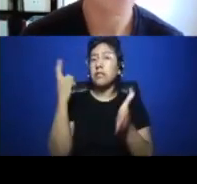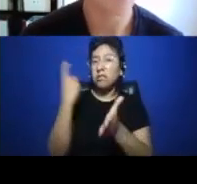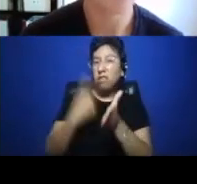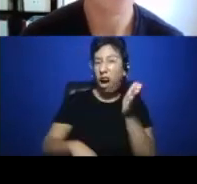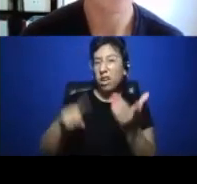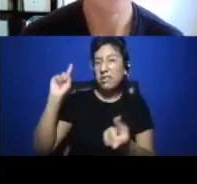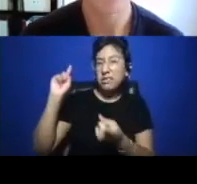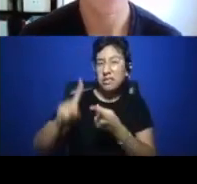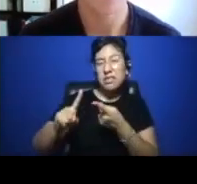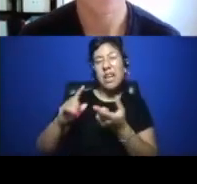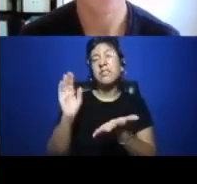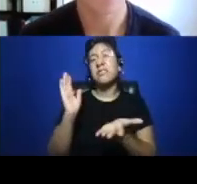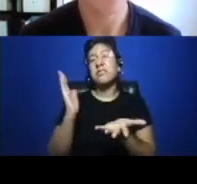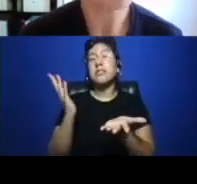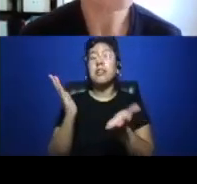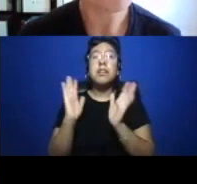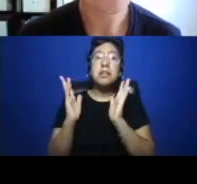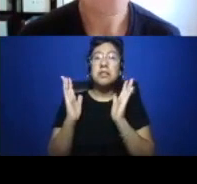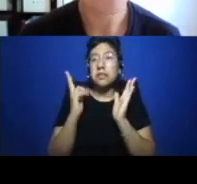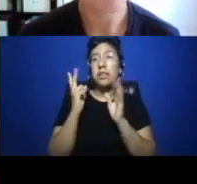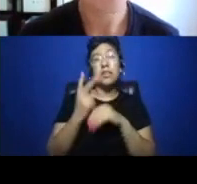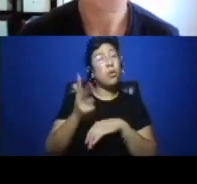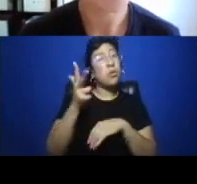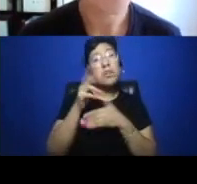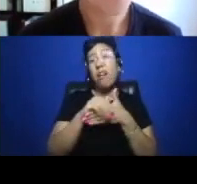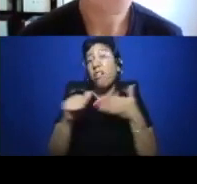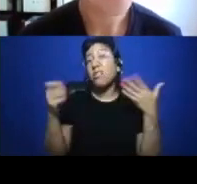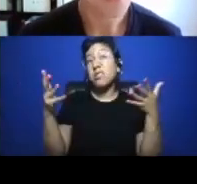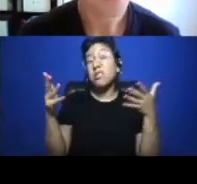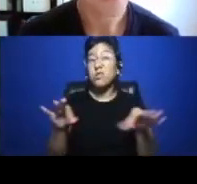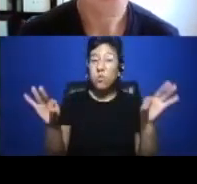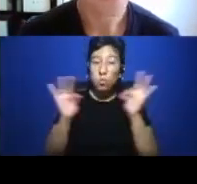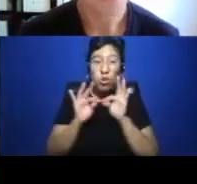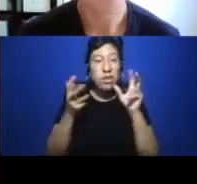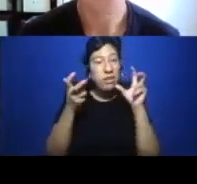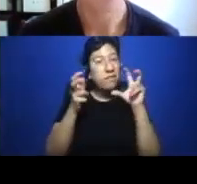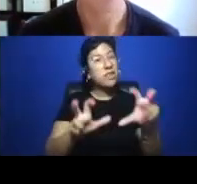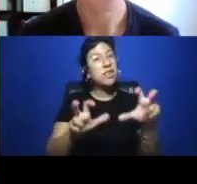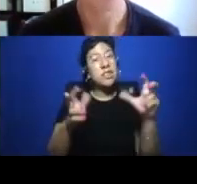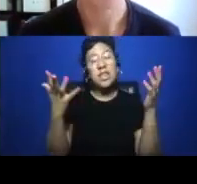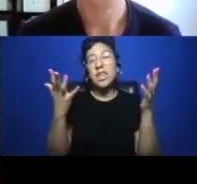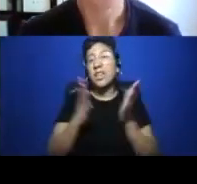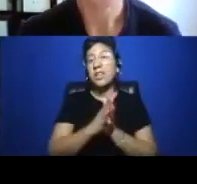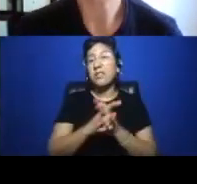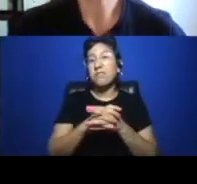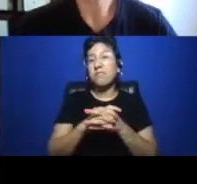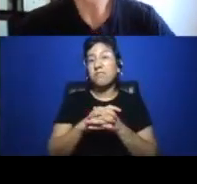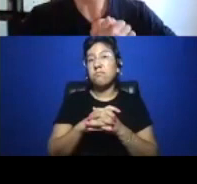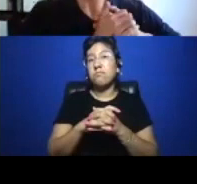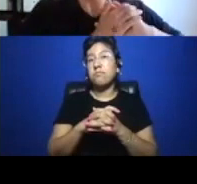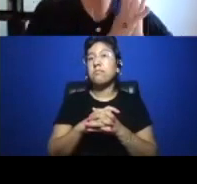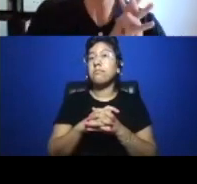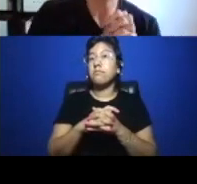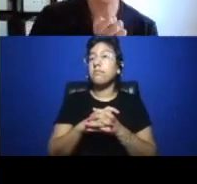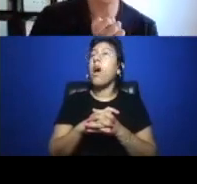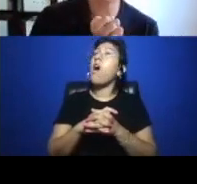si su estrategia es mantener sus costos bajos, sus gastos bajos. Si le digo que solamente son $3, vale